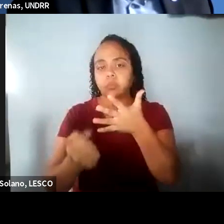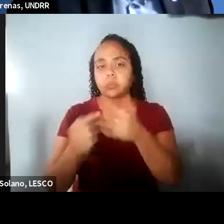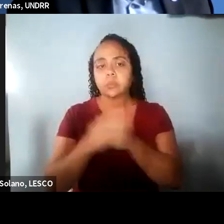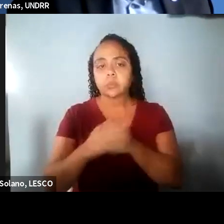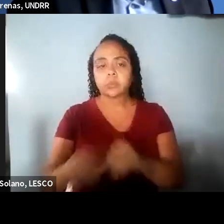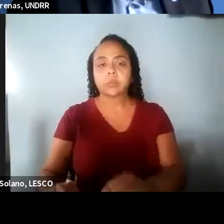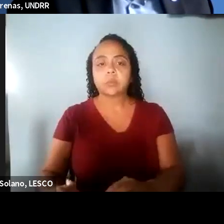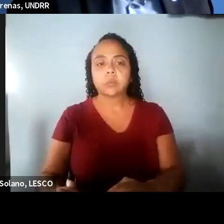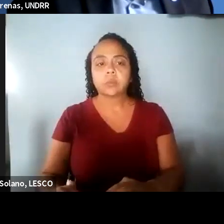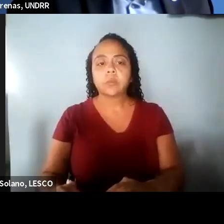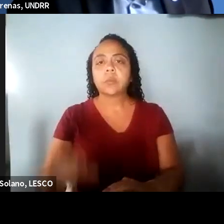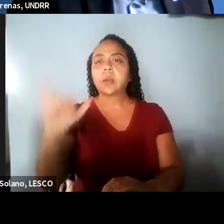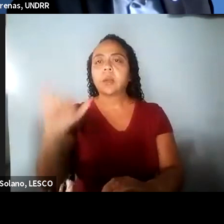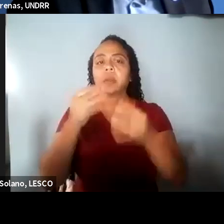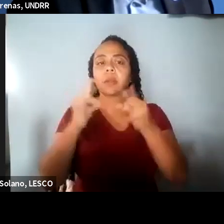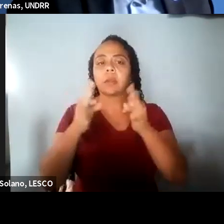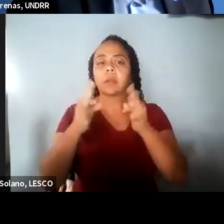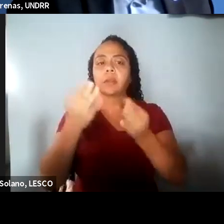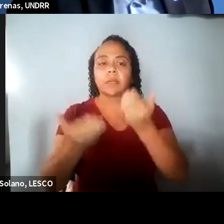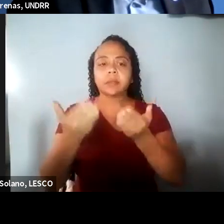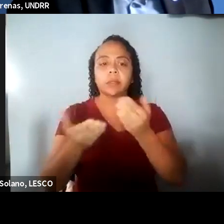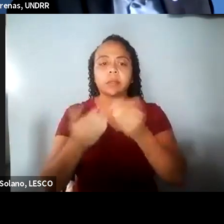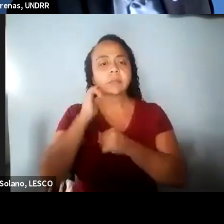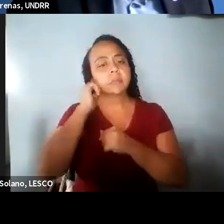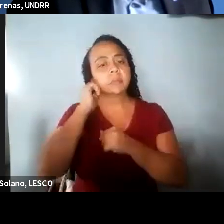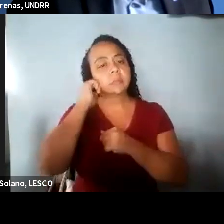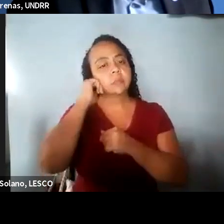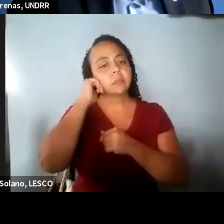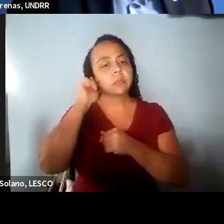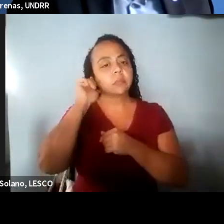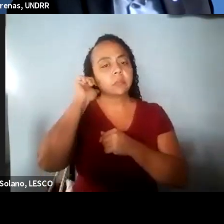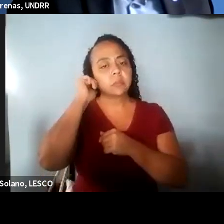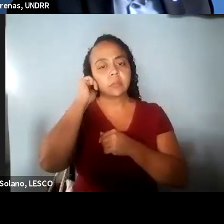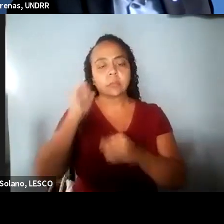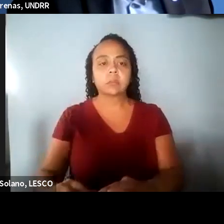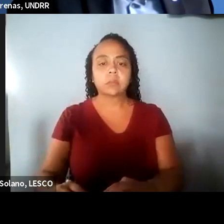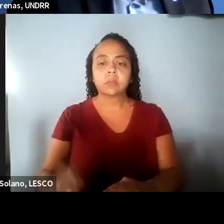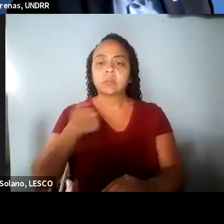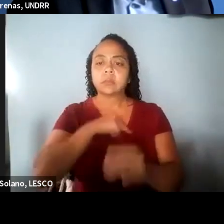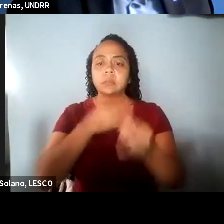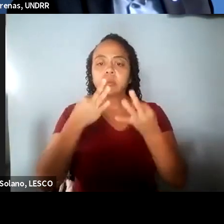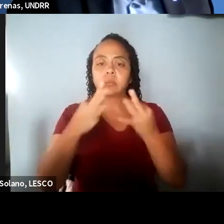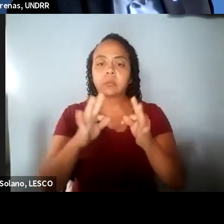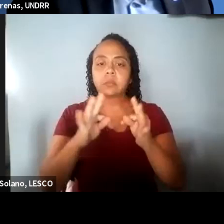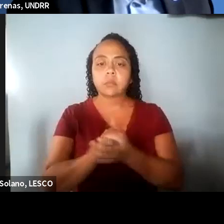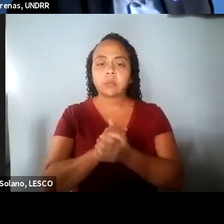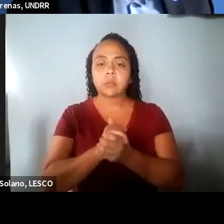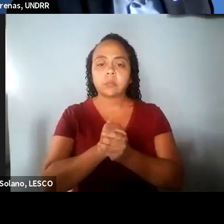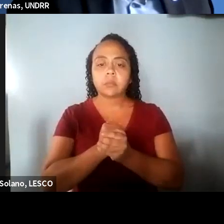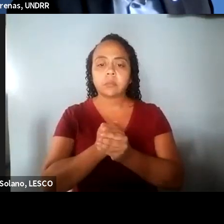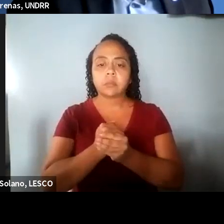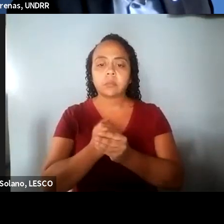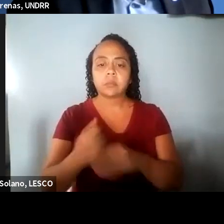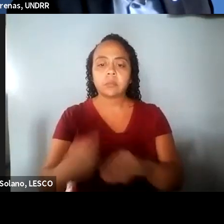digamos que tratando de balancear el riesgo creamos los factores de amenaza en el marco de lo que estábamos tratando y creamos unos elementos